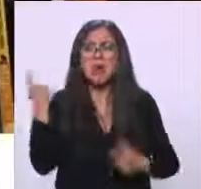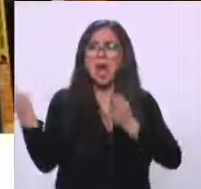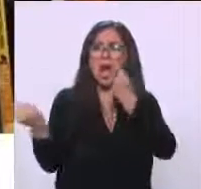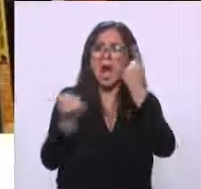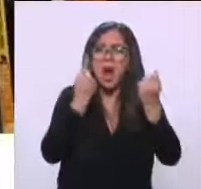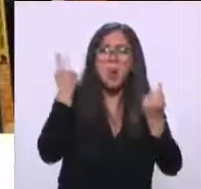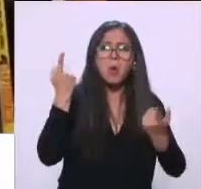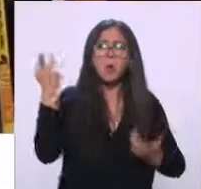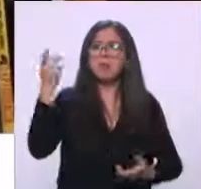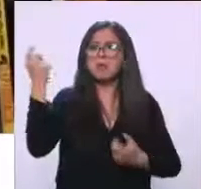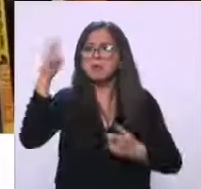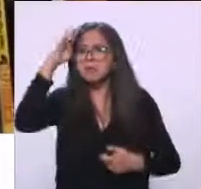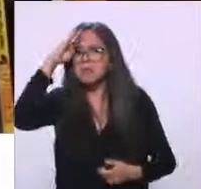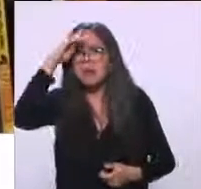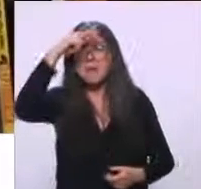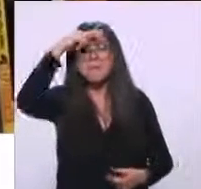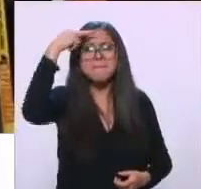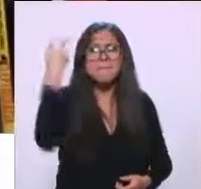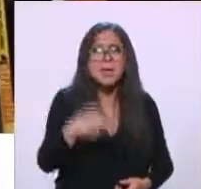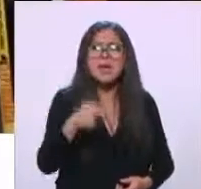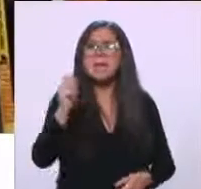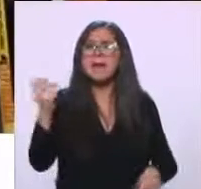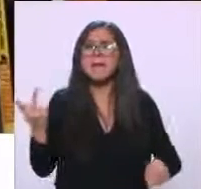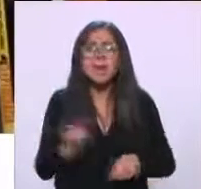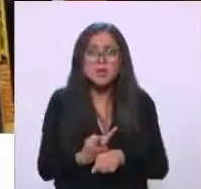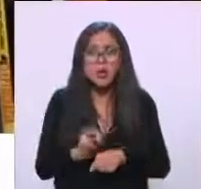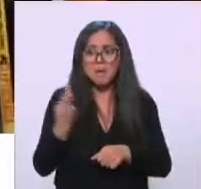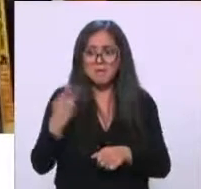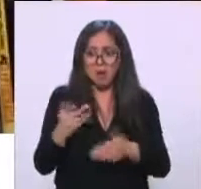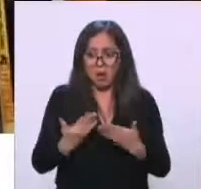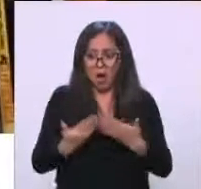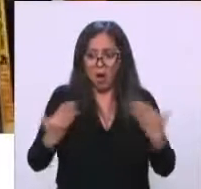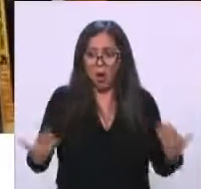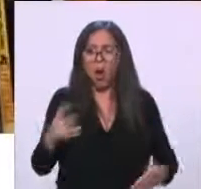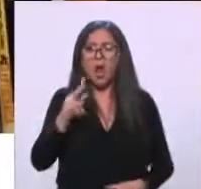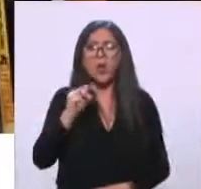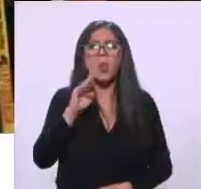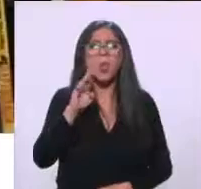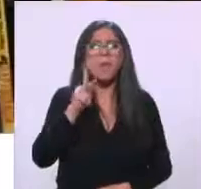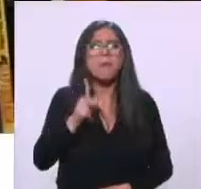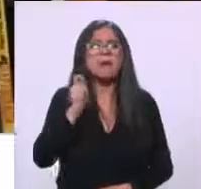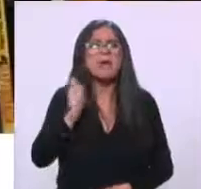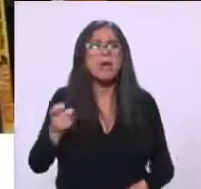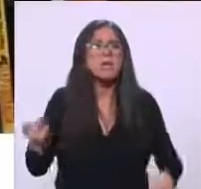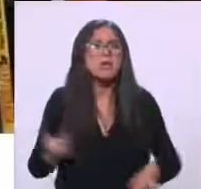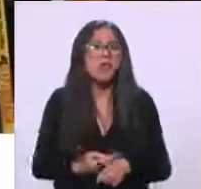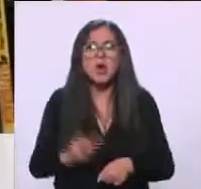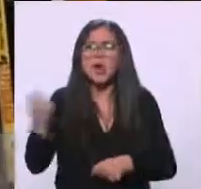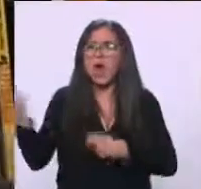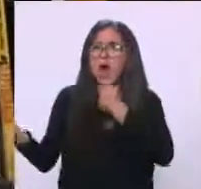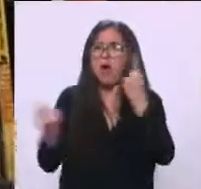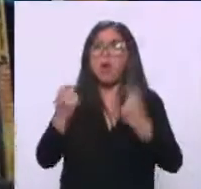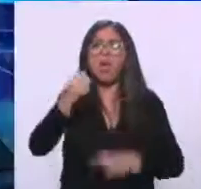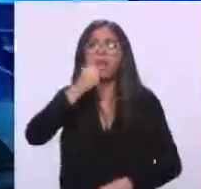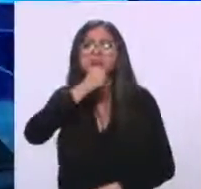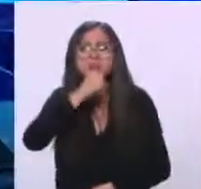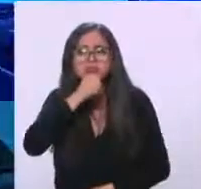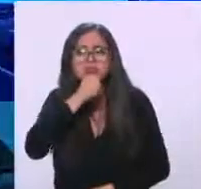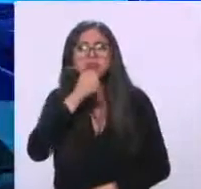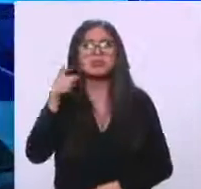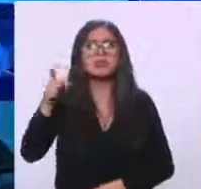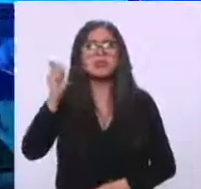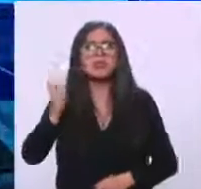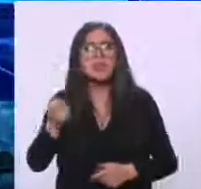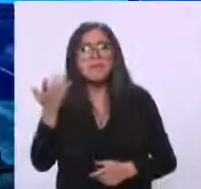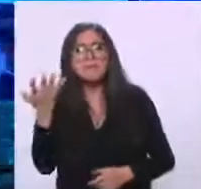dicho cómo le fue a México y al presidente López Obrador, pero no cómo le fue a Trump. ¿Qué pasa con estas acusaciones de que tenía también un tinte ahí